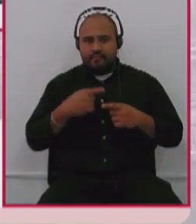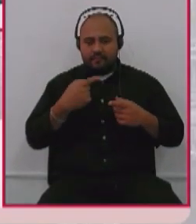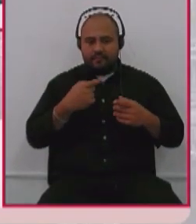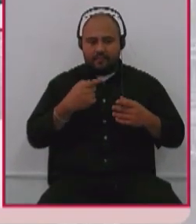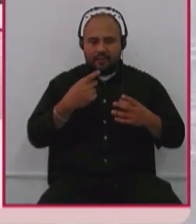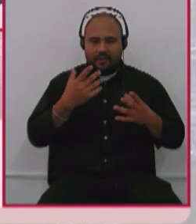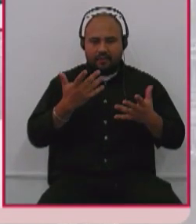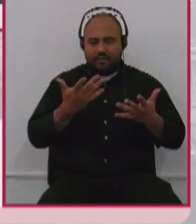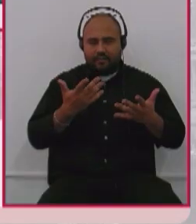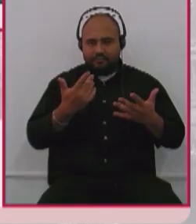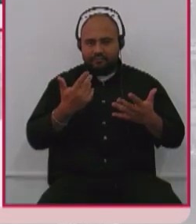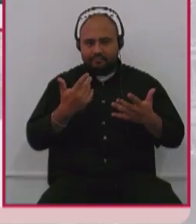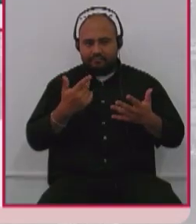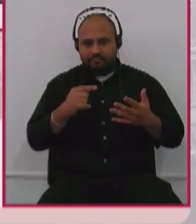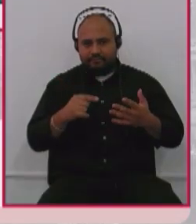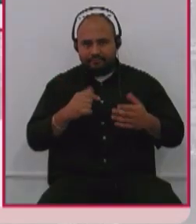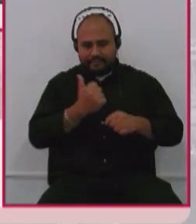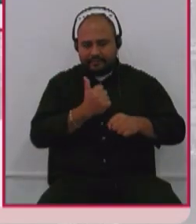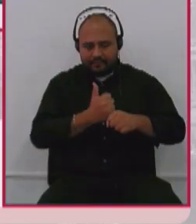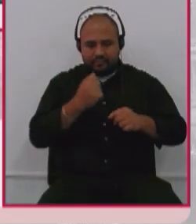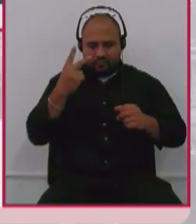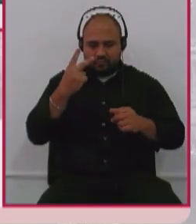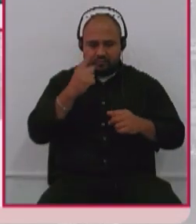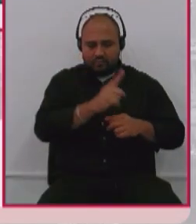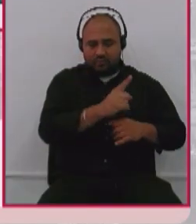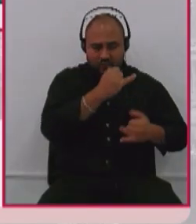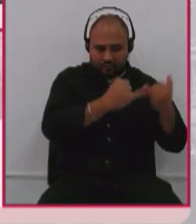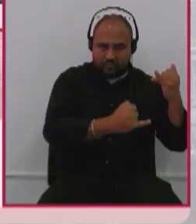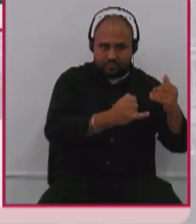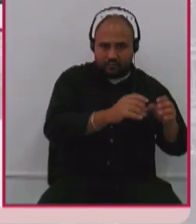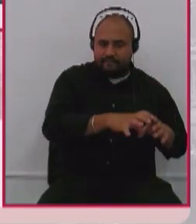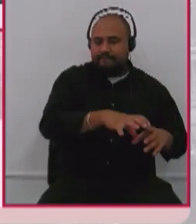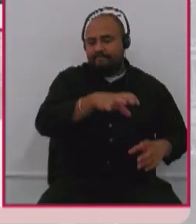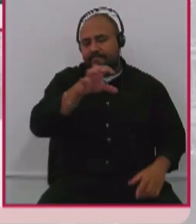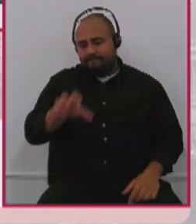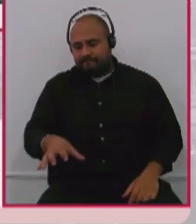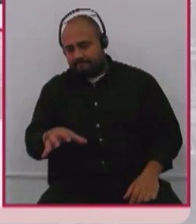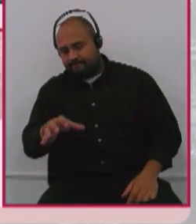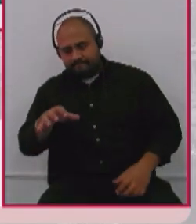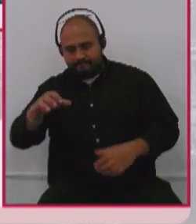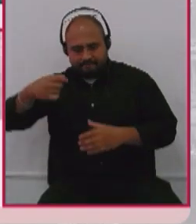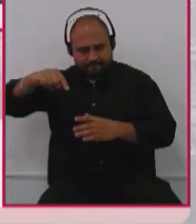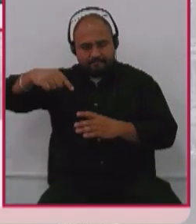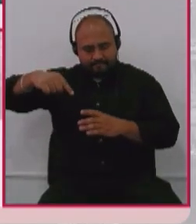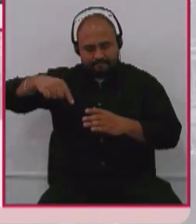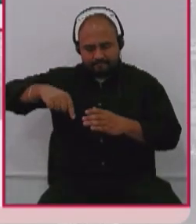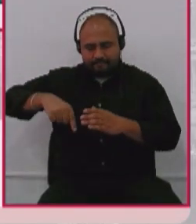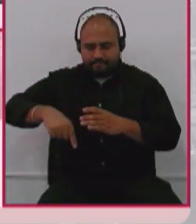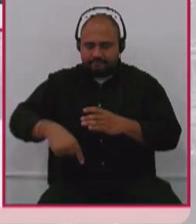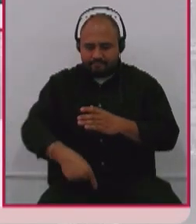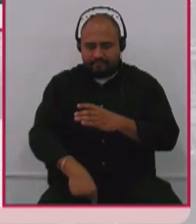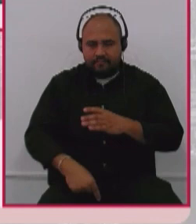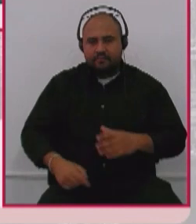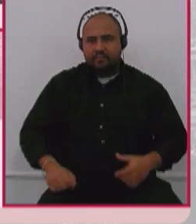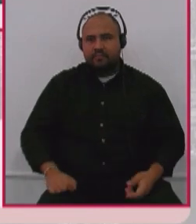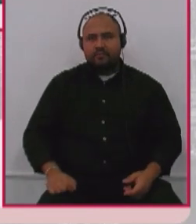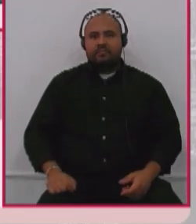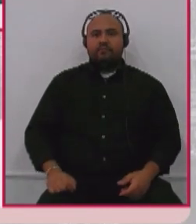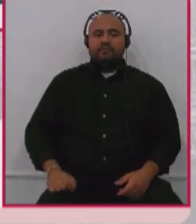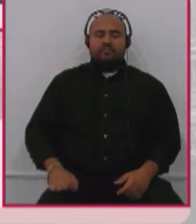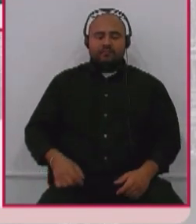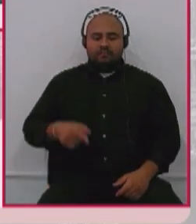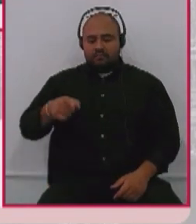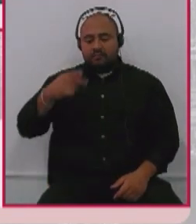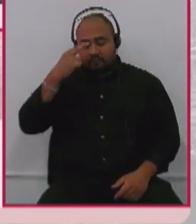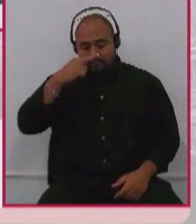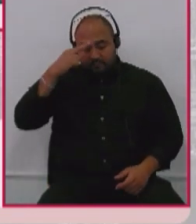otro pozo y solamente con un cambio de válvula lográbamos seguir inyectando, ¿no? Esto lo que nos hizo